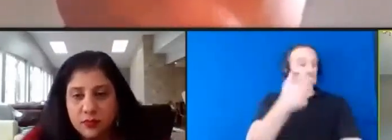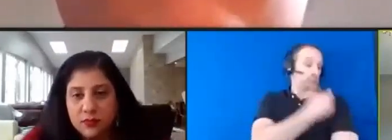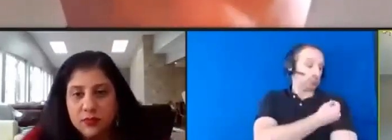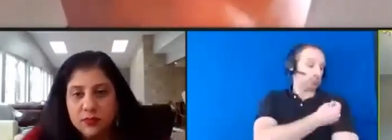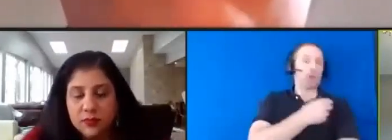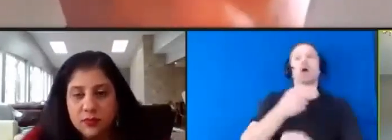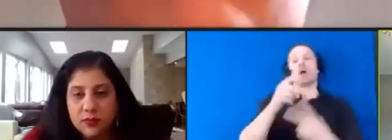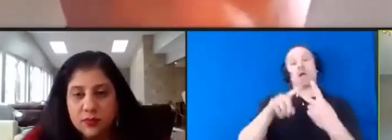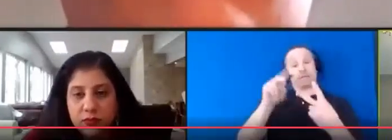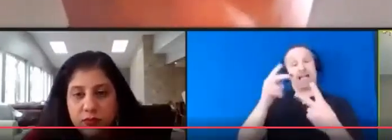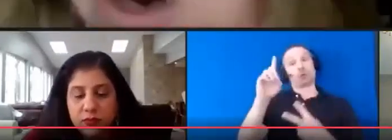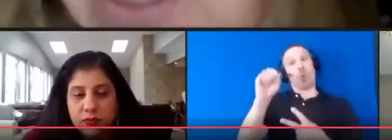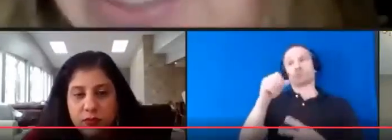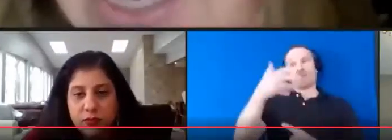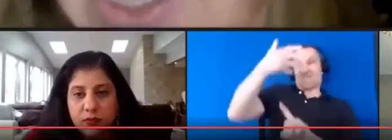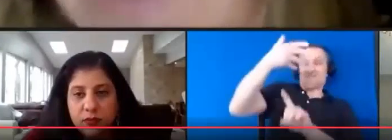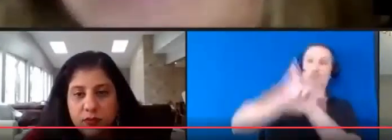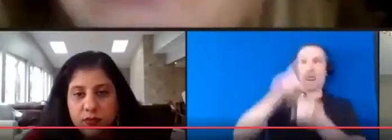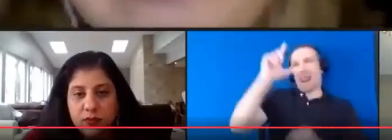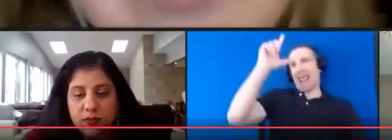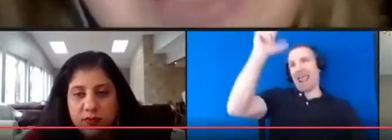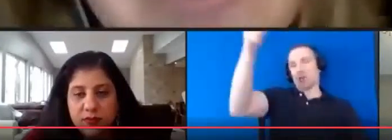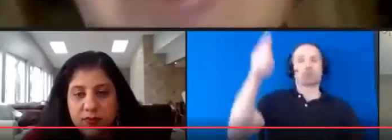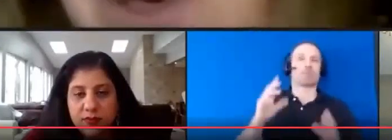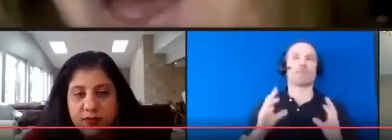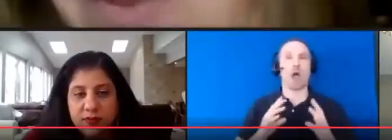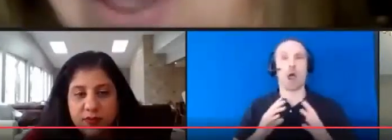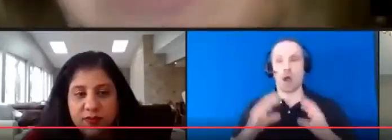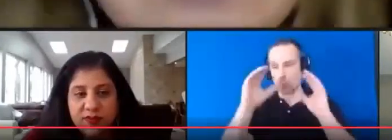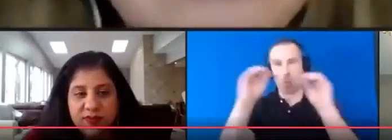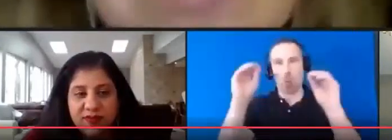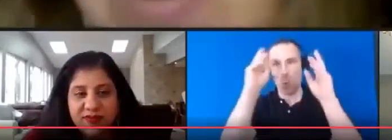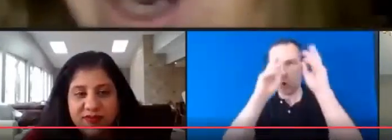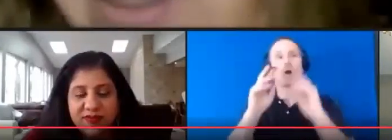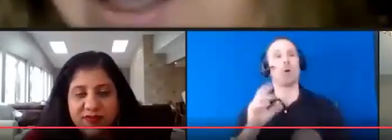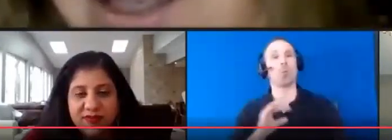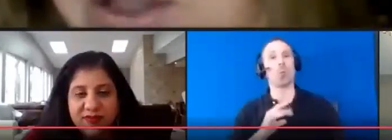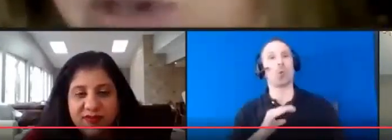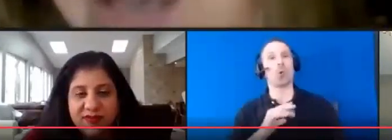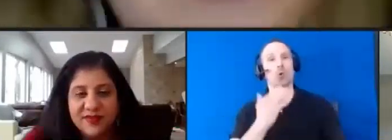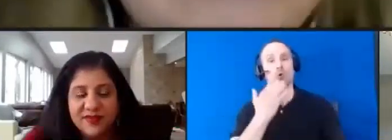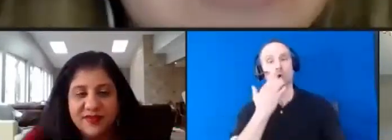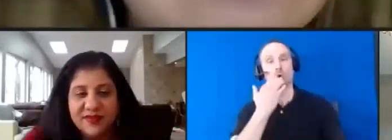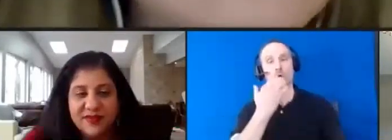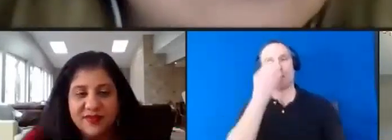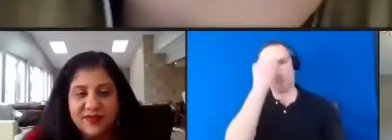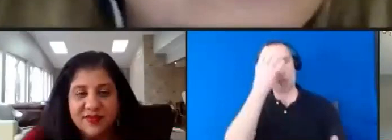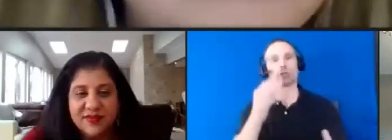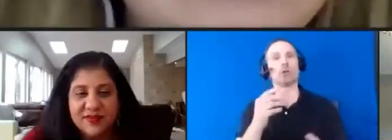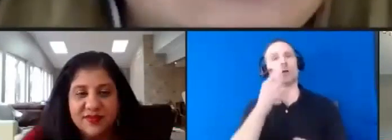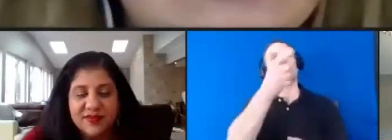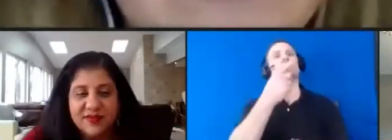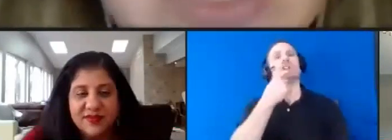separado pero no lo único que no puedes hacer es poner las cercas a la fecha lo cuesta a distanciar pero no